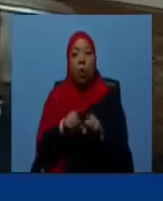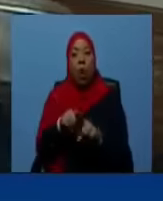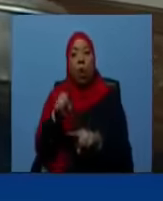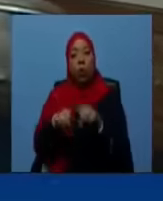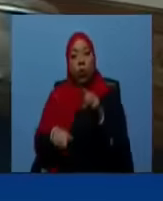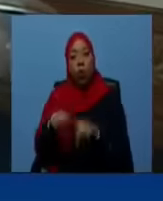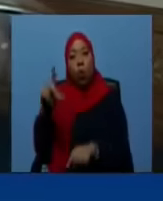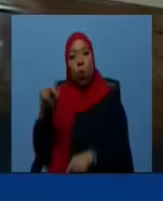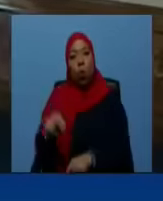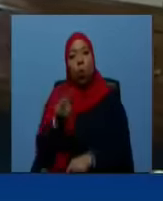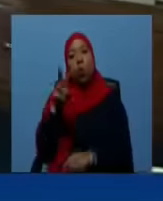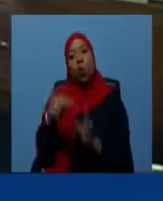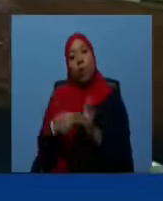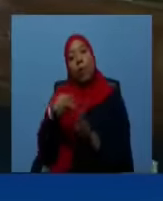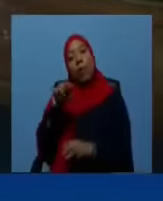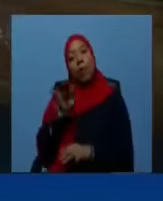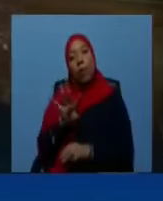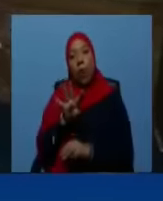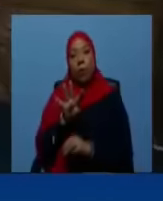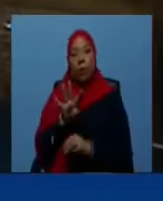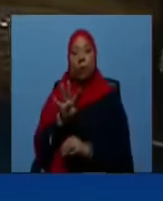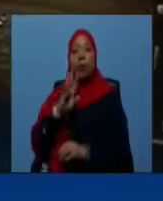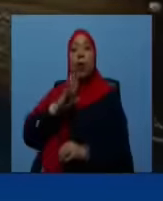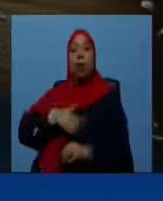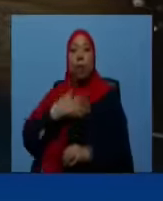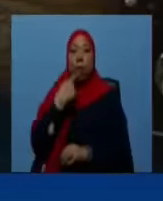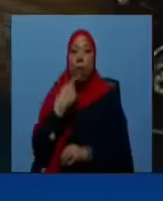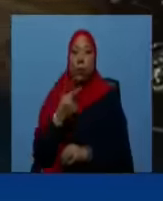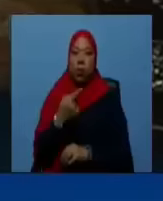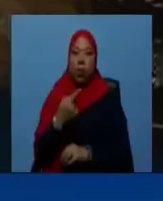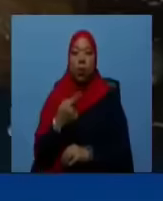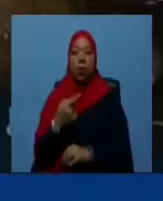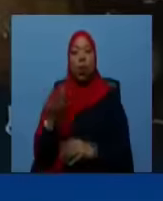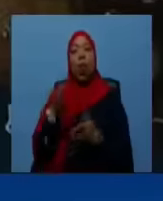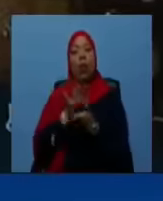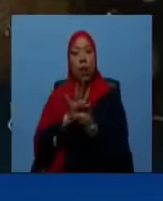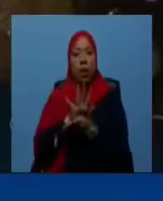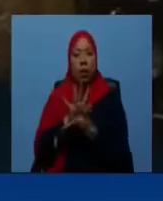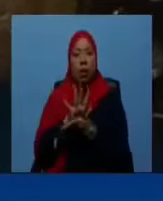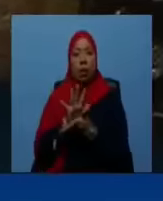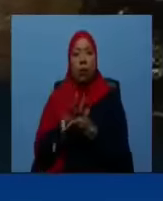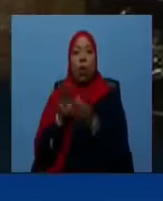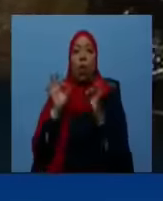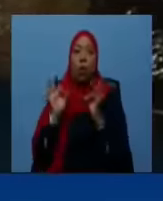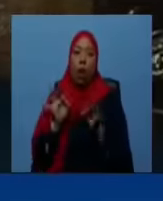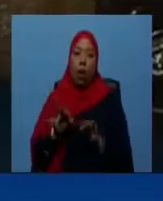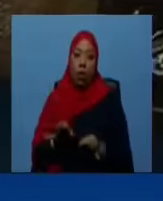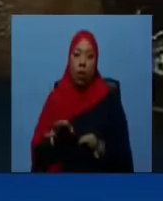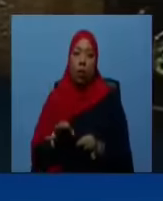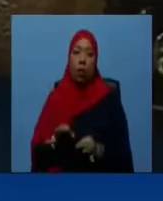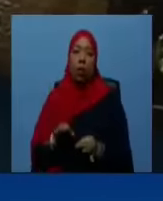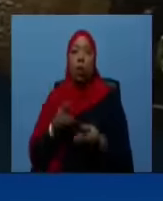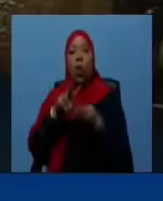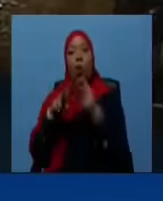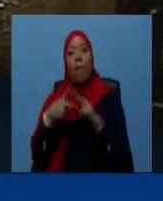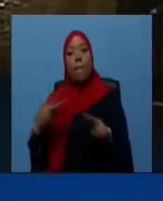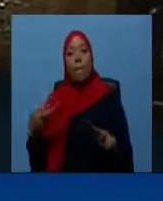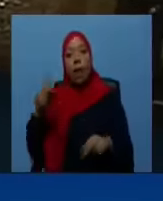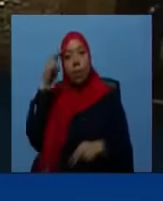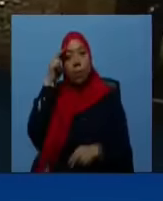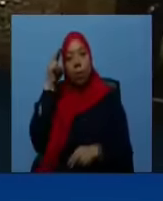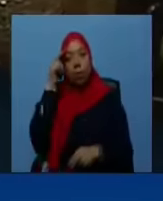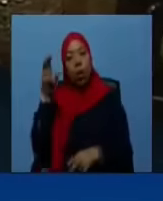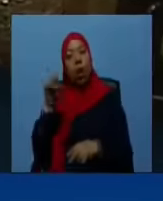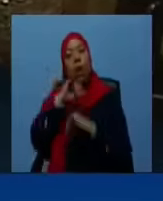en el 2024 podemos decir con tranquilidad, con serenidad, con paz mental y